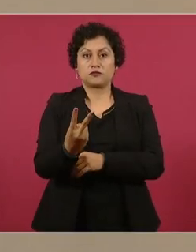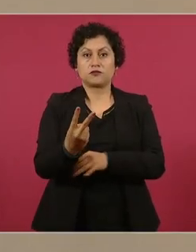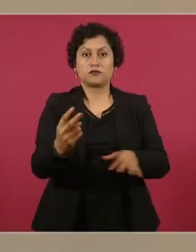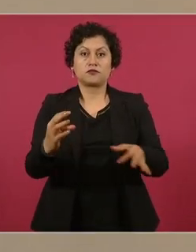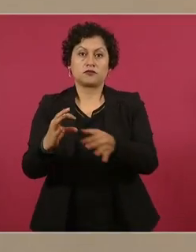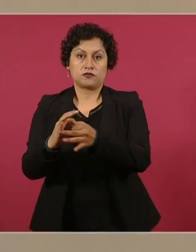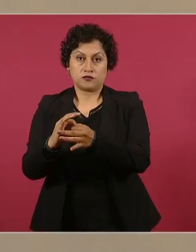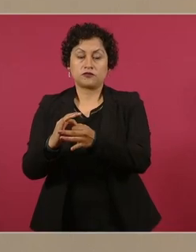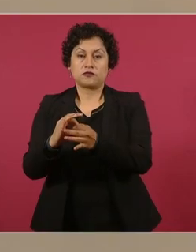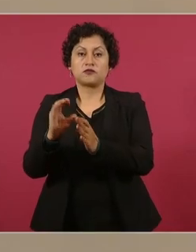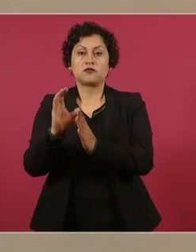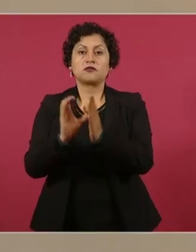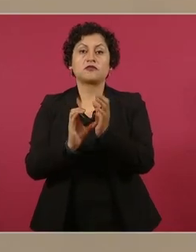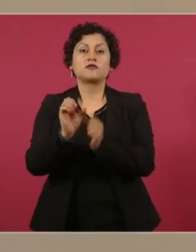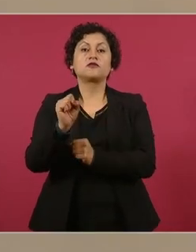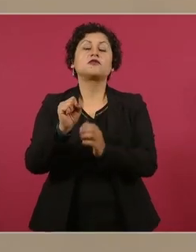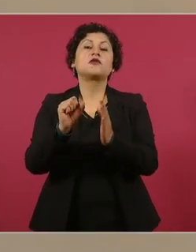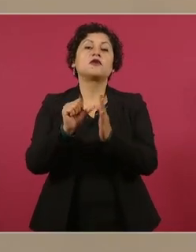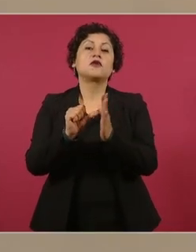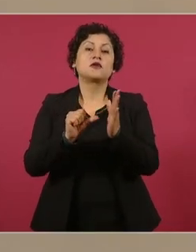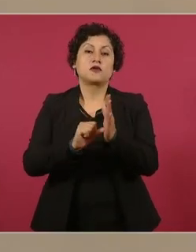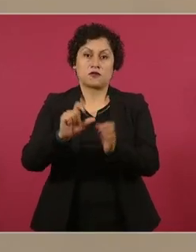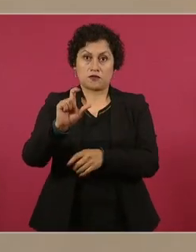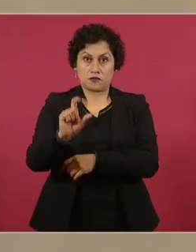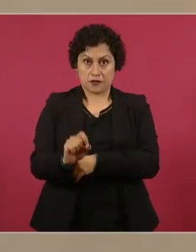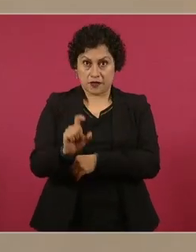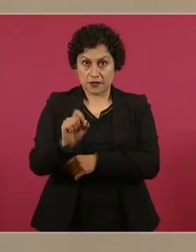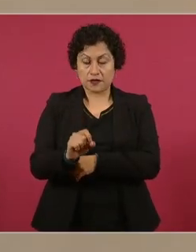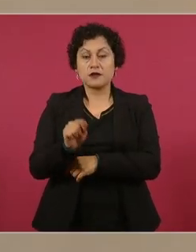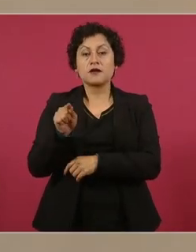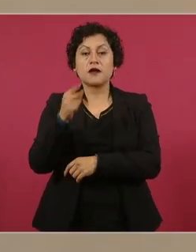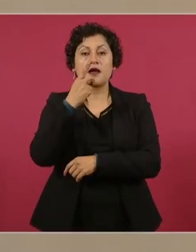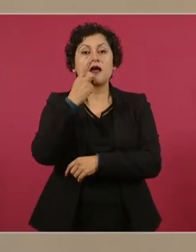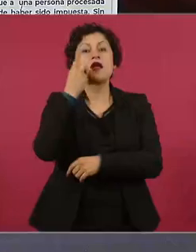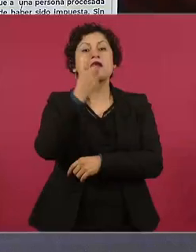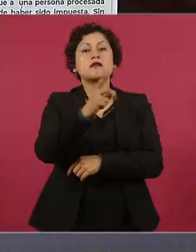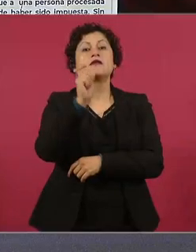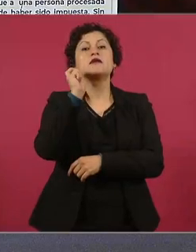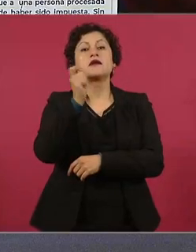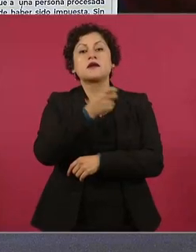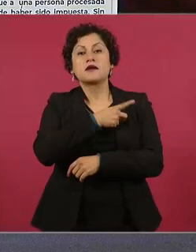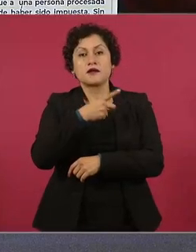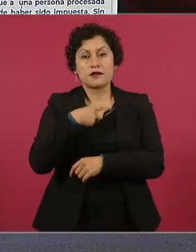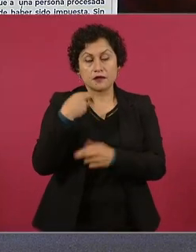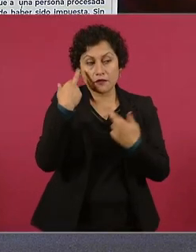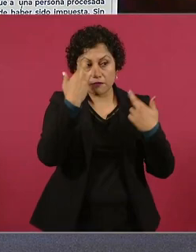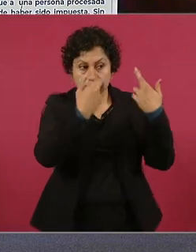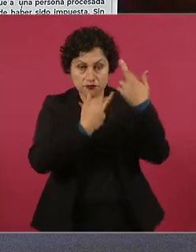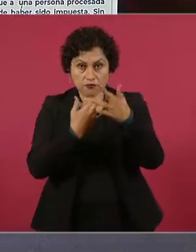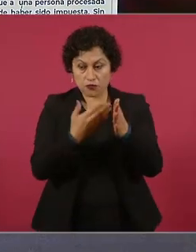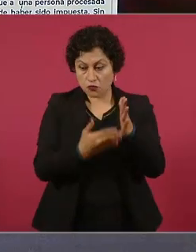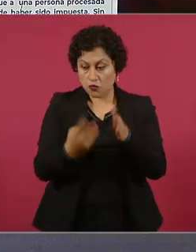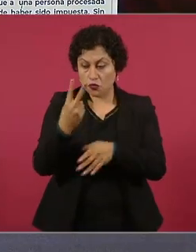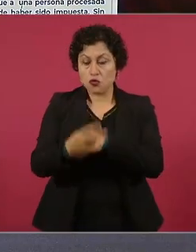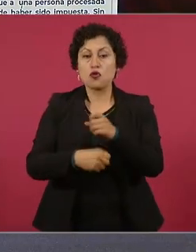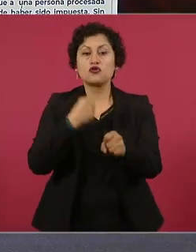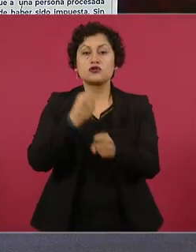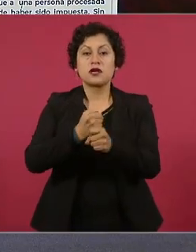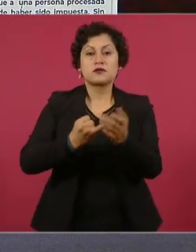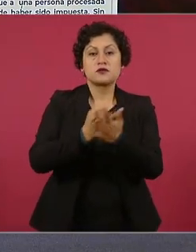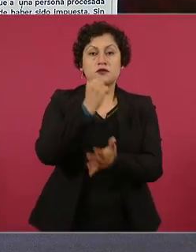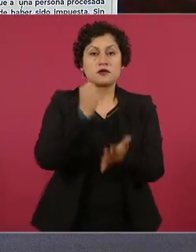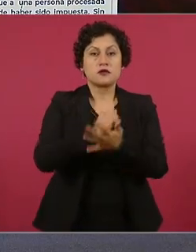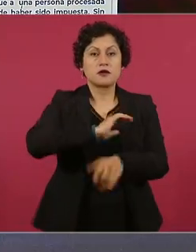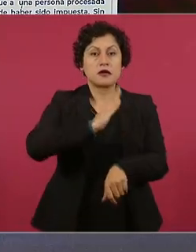el 20 constitucional establece que una persona progresada se le debe revisar la medida cautelar después de dos años de haber sido impuesta.